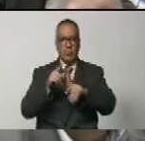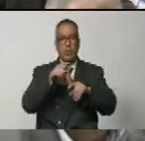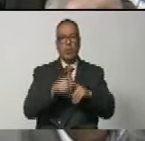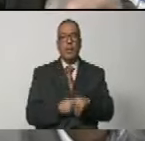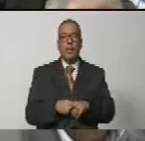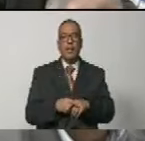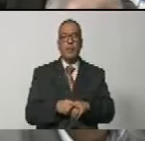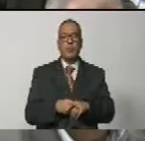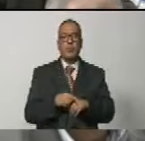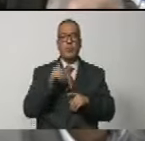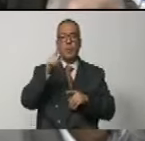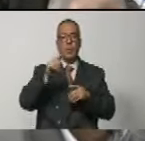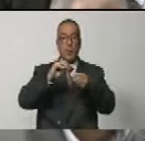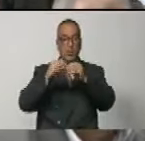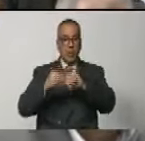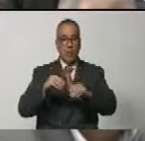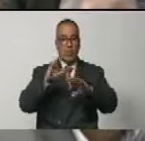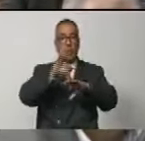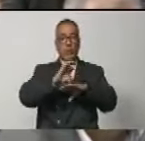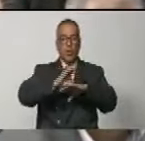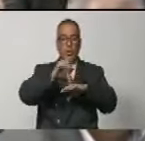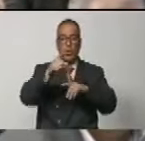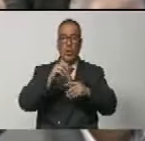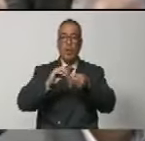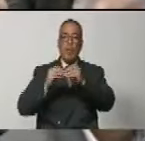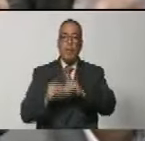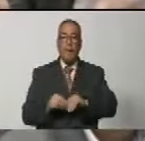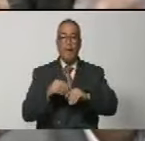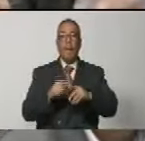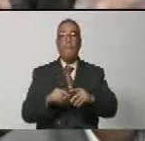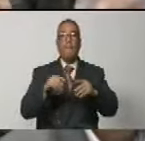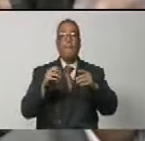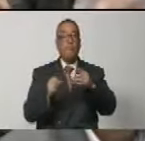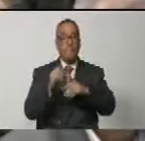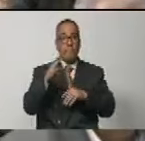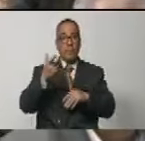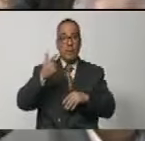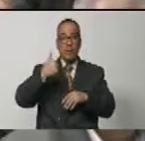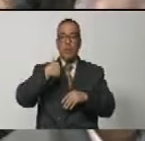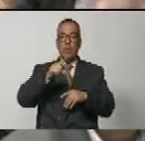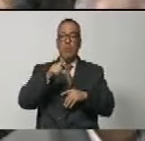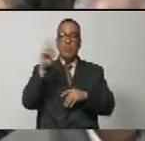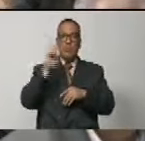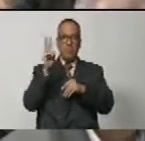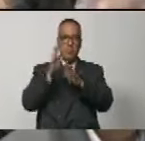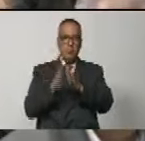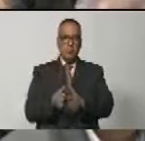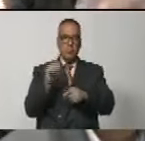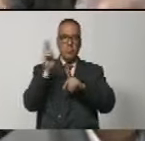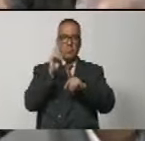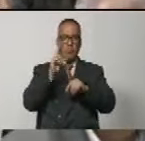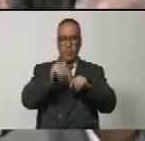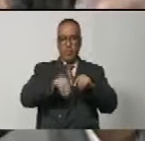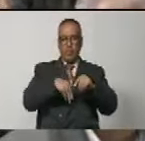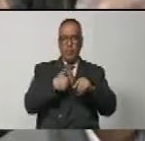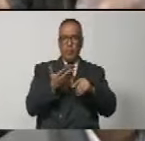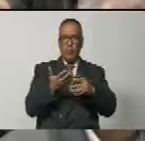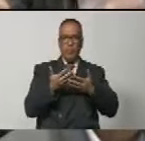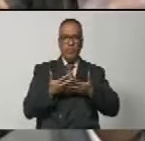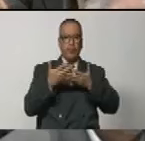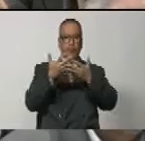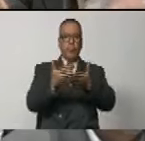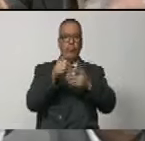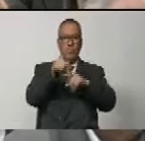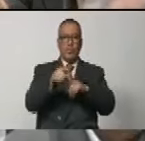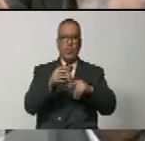sobre todo de infraestructuras civiles y de infraestructuras hidráulicas en las que los venezolanos y Venezuela puede ofertar